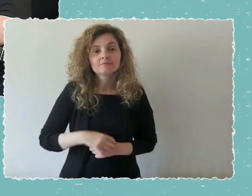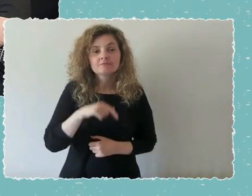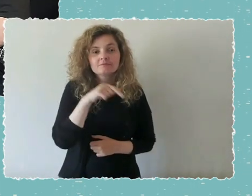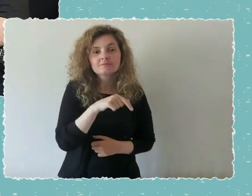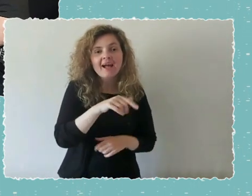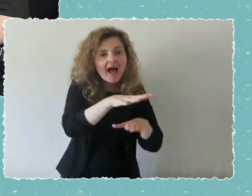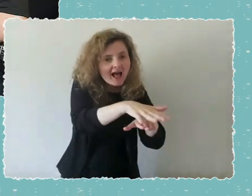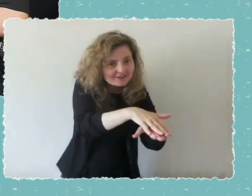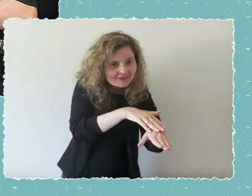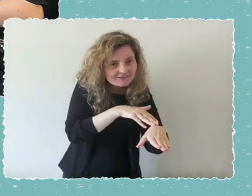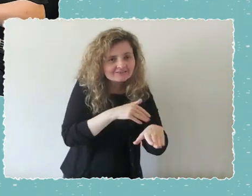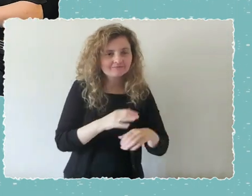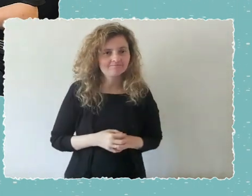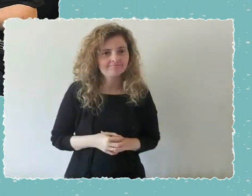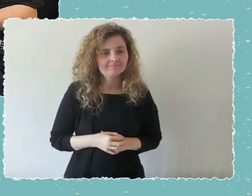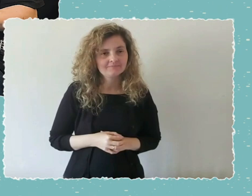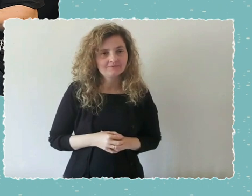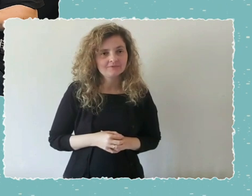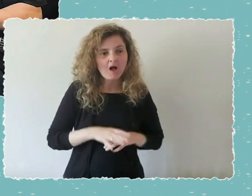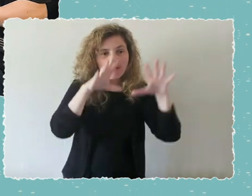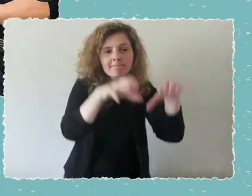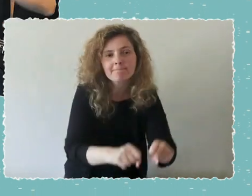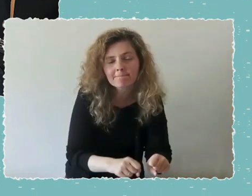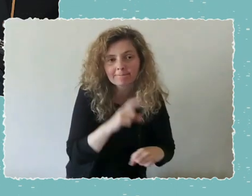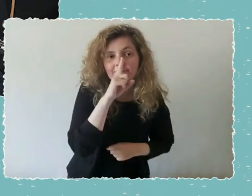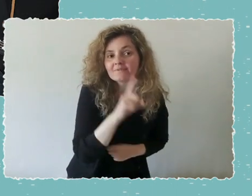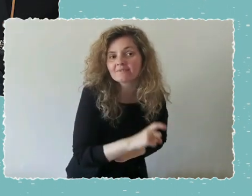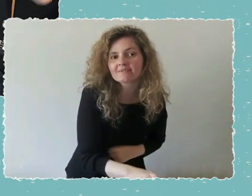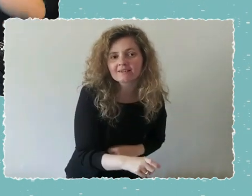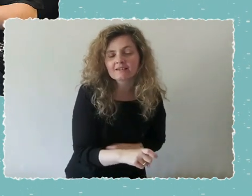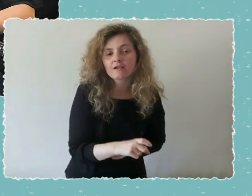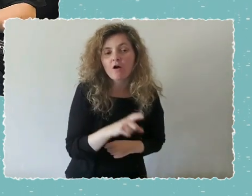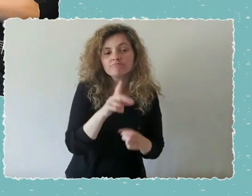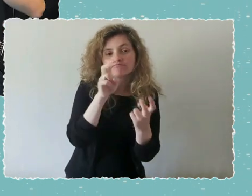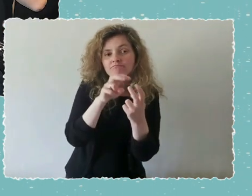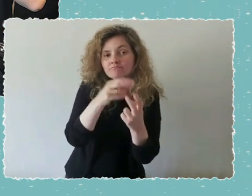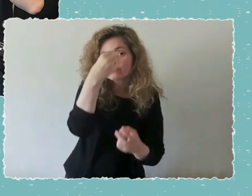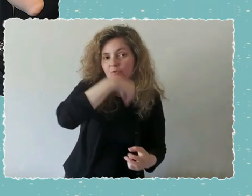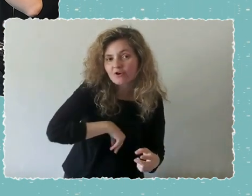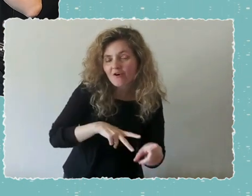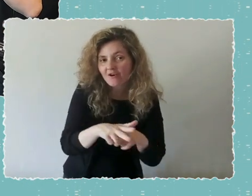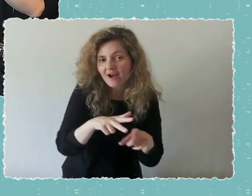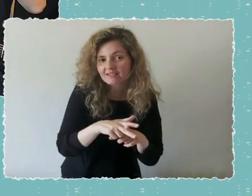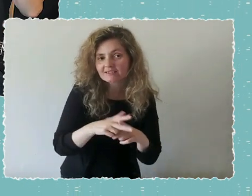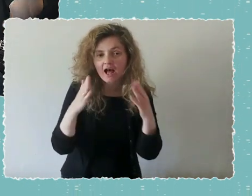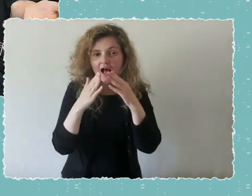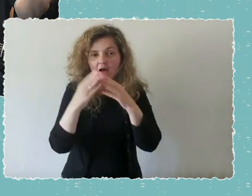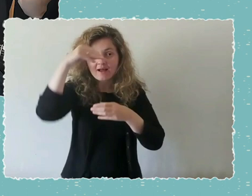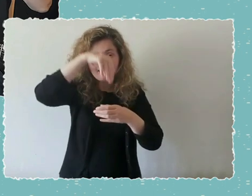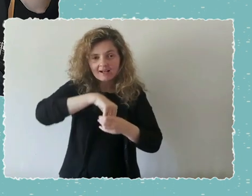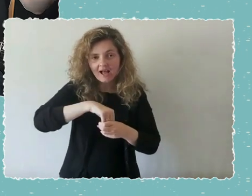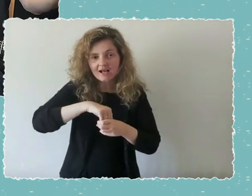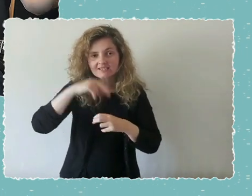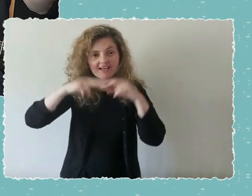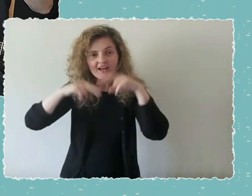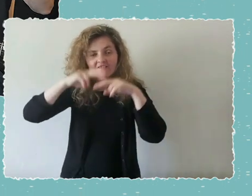Este é o rato que cazou o rato que comeu millo que estaba